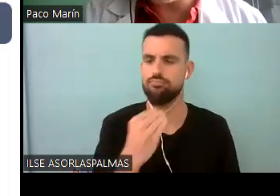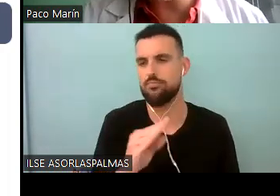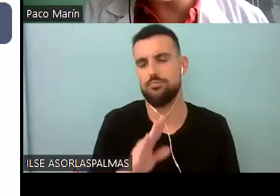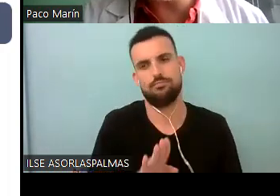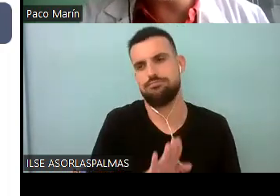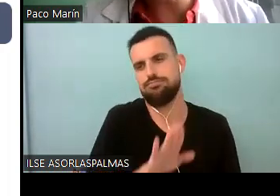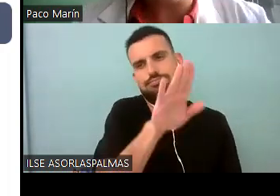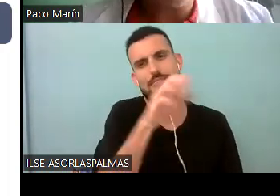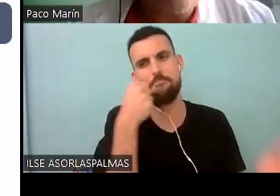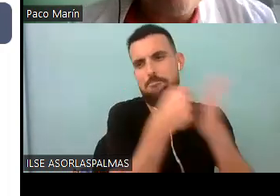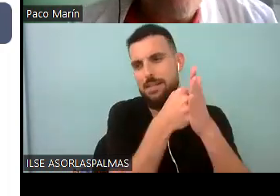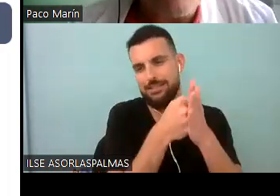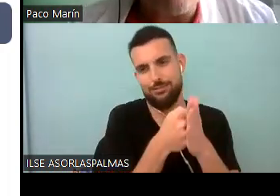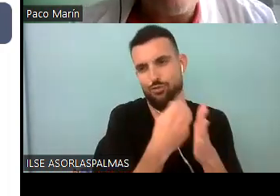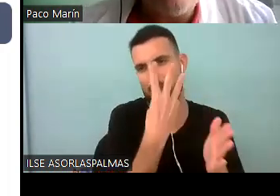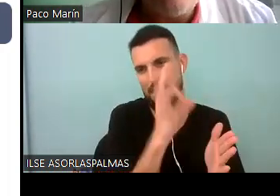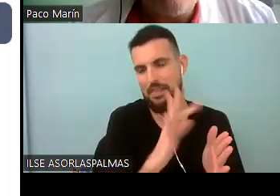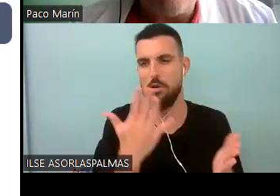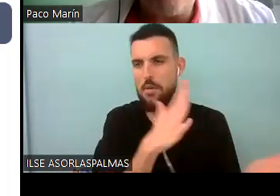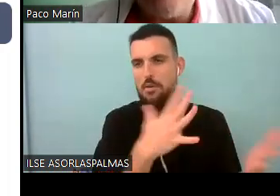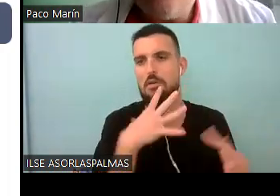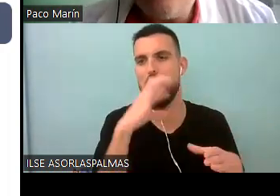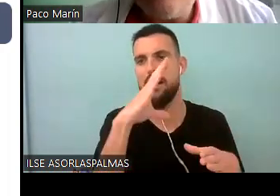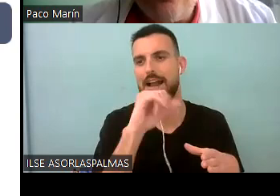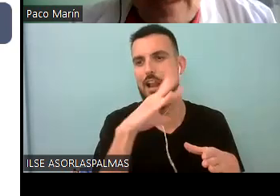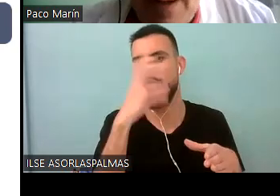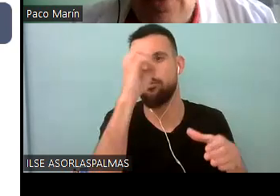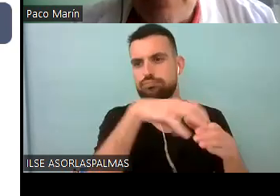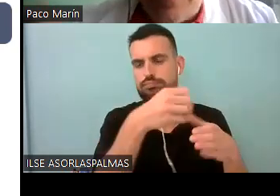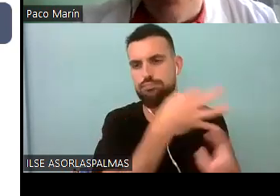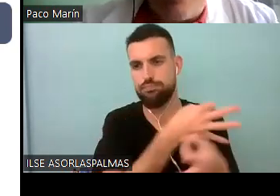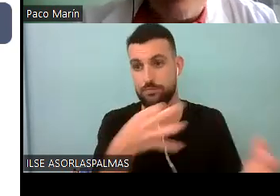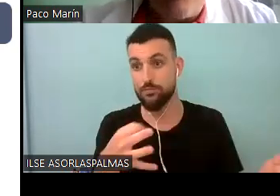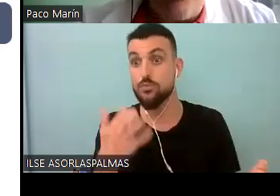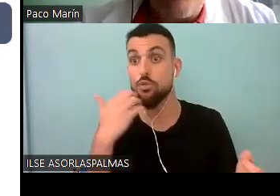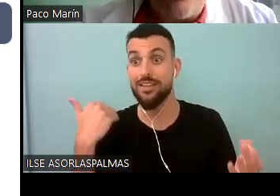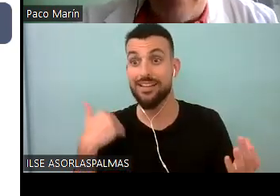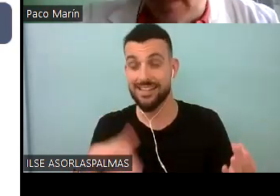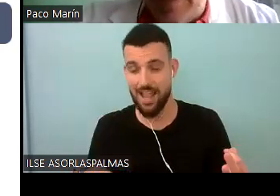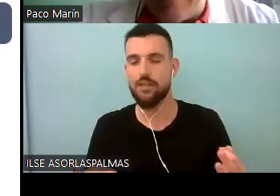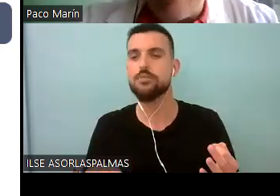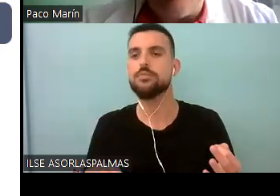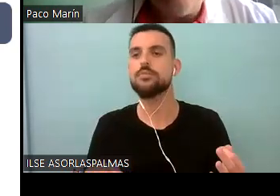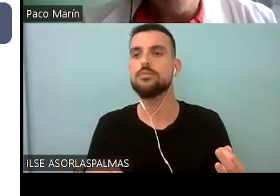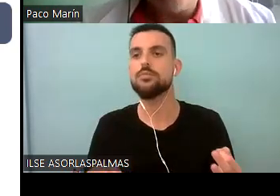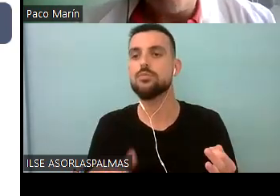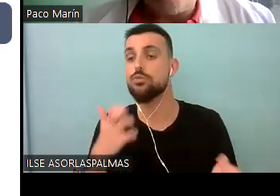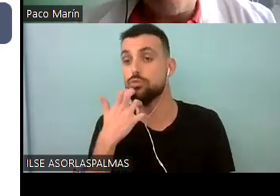cantidad máxima de calcio que tendrá una mujer en su vida. Bueno, pues cuando el valor de la mujer que tenemos